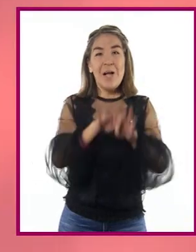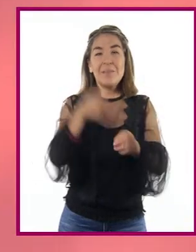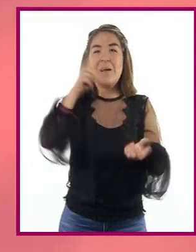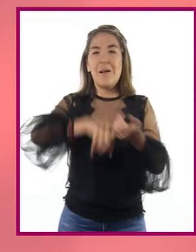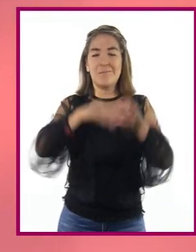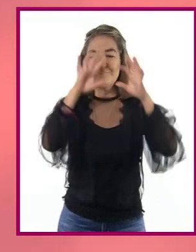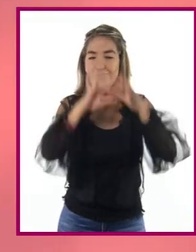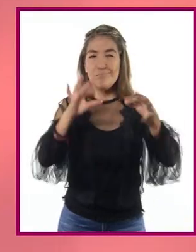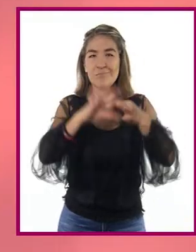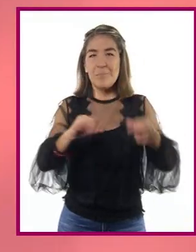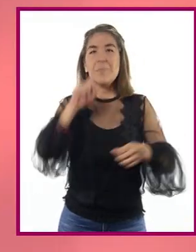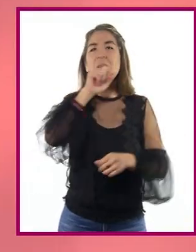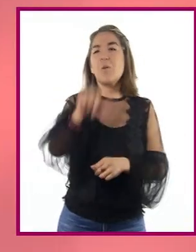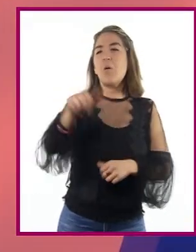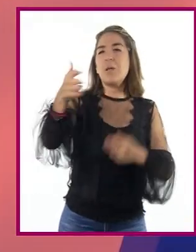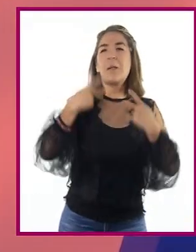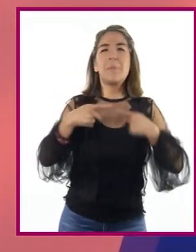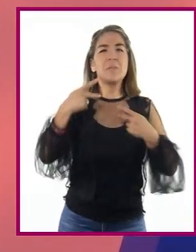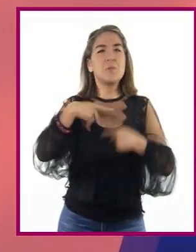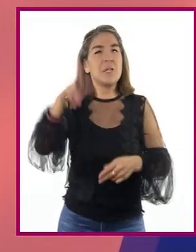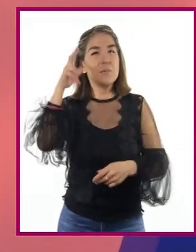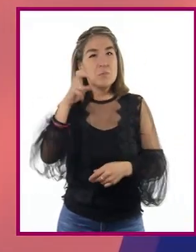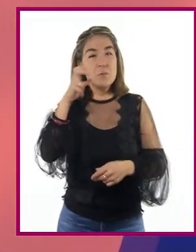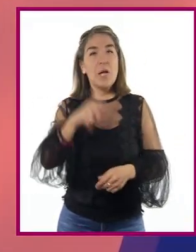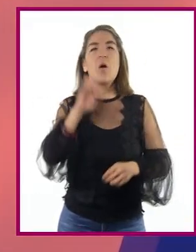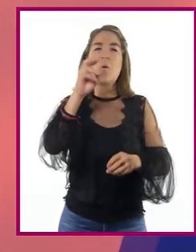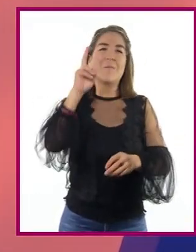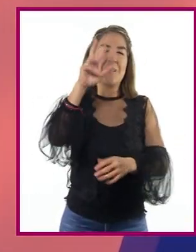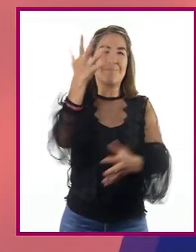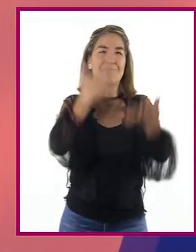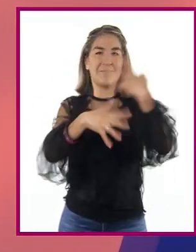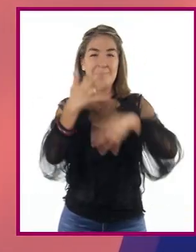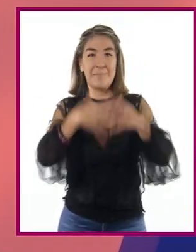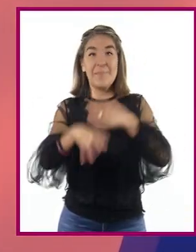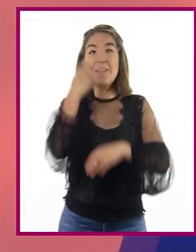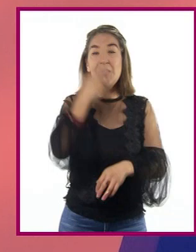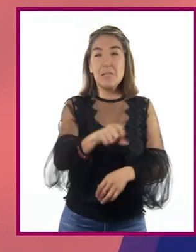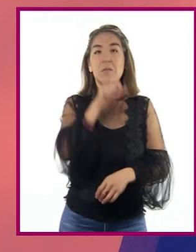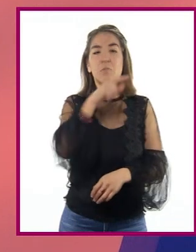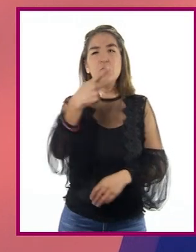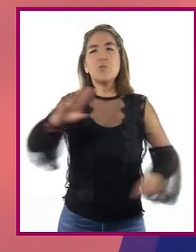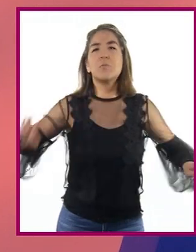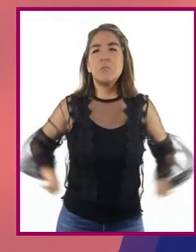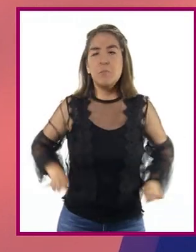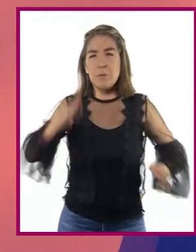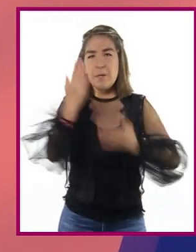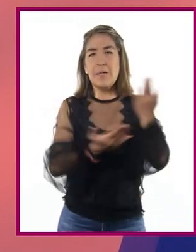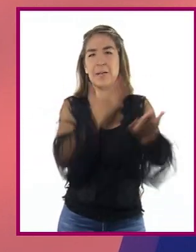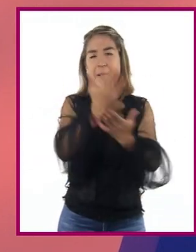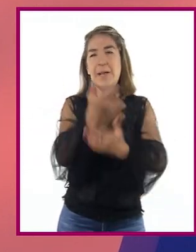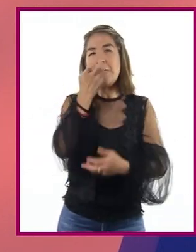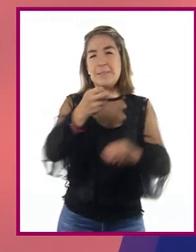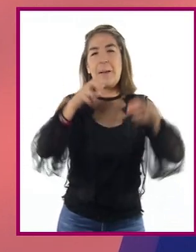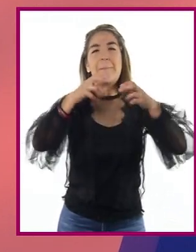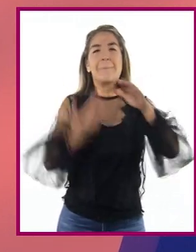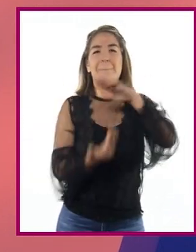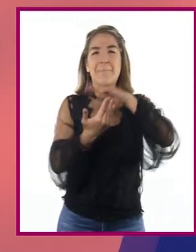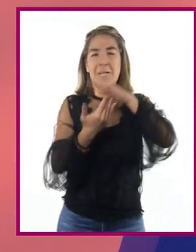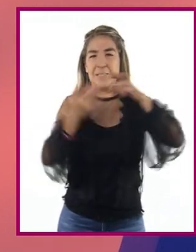escuchan. Pero además, hay que tener en cuenta los propósitos y características de una mesa